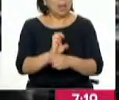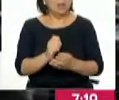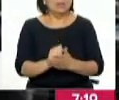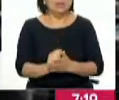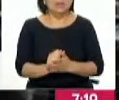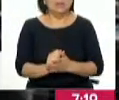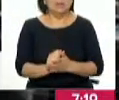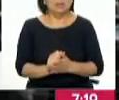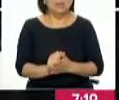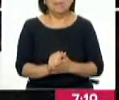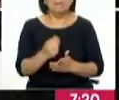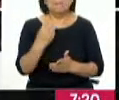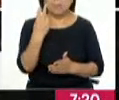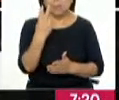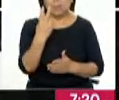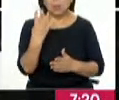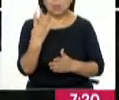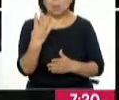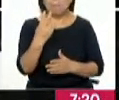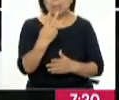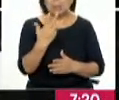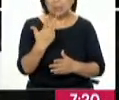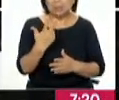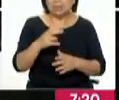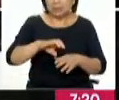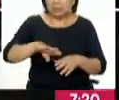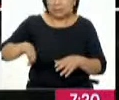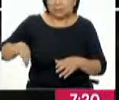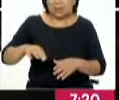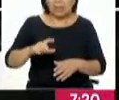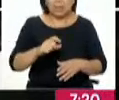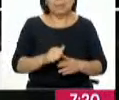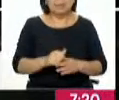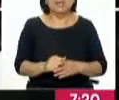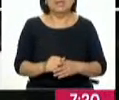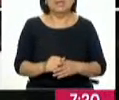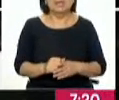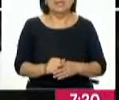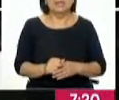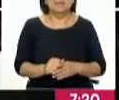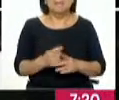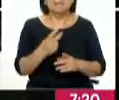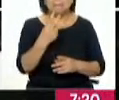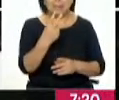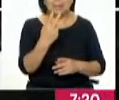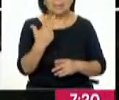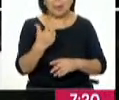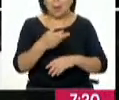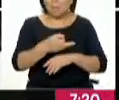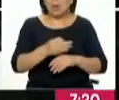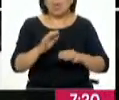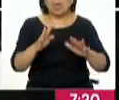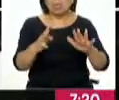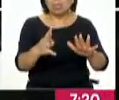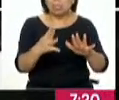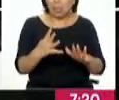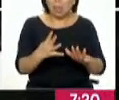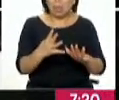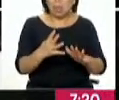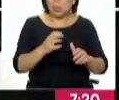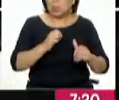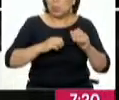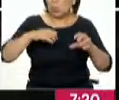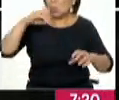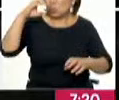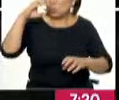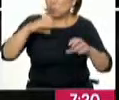distribuidos en 24 provincias, 23 si dejamos fuera a Galápagos, entonces la zona continental. De las 23 provincias, 19 han sido afectadas por